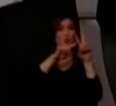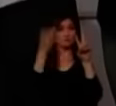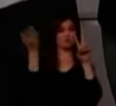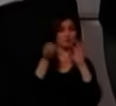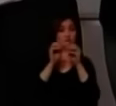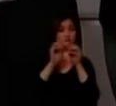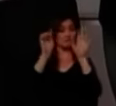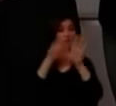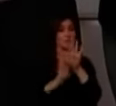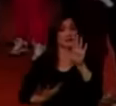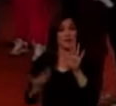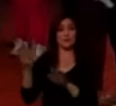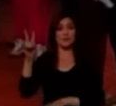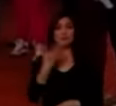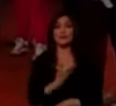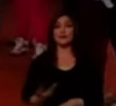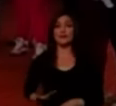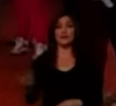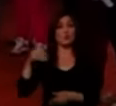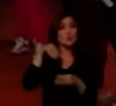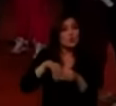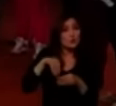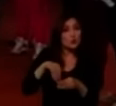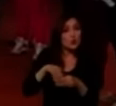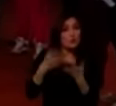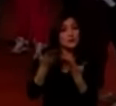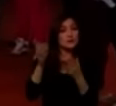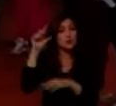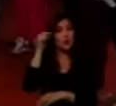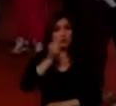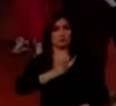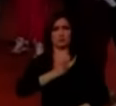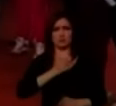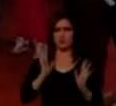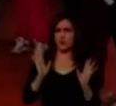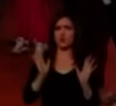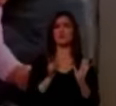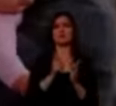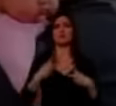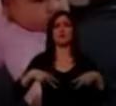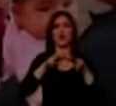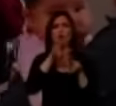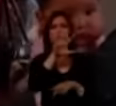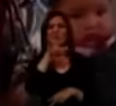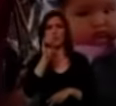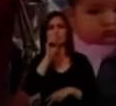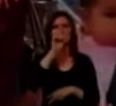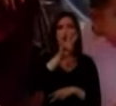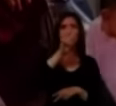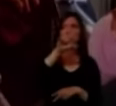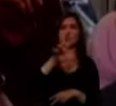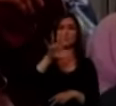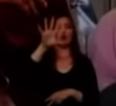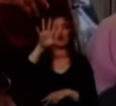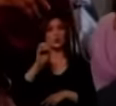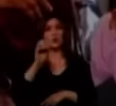presidencial social cristiano, este subsidio en un eventual gobierno suyo costaría entre 50 y